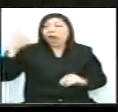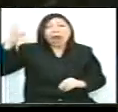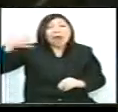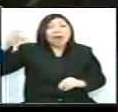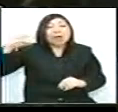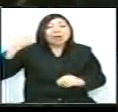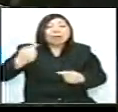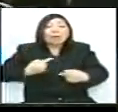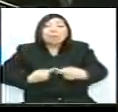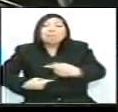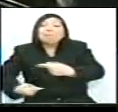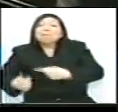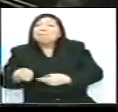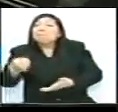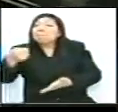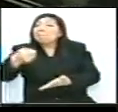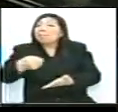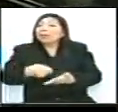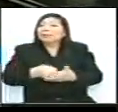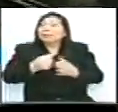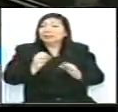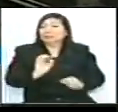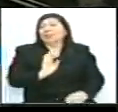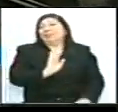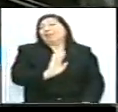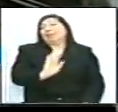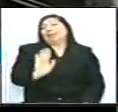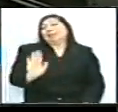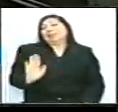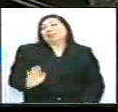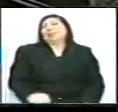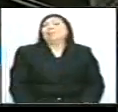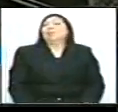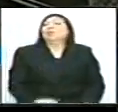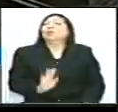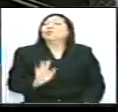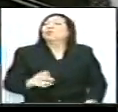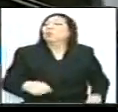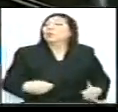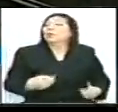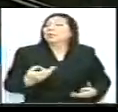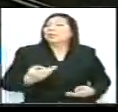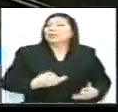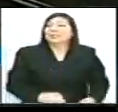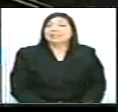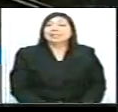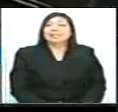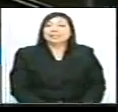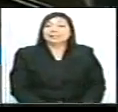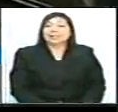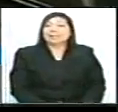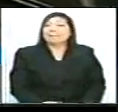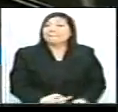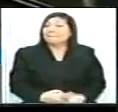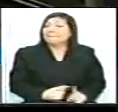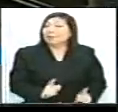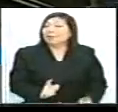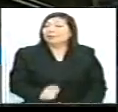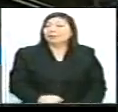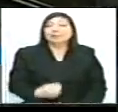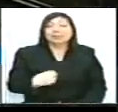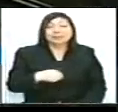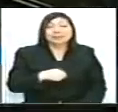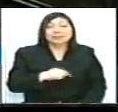algunas transferencias para así ellos ejecutar su gasto presupuestal. Sin embargo,